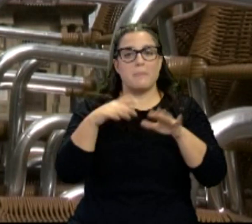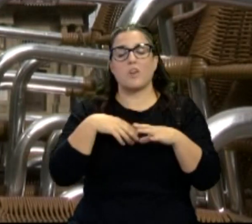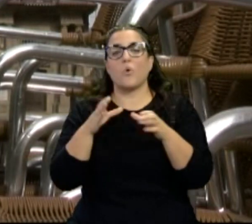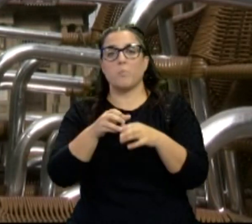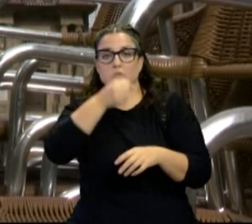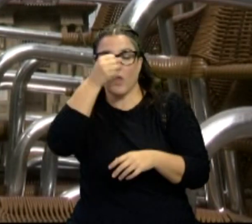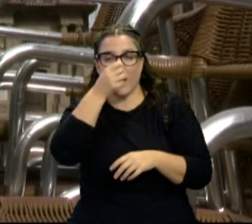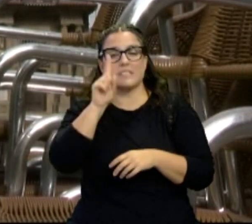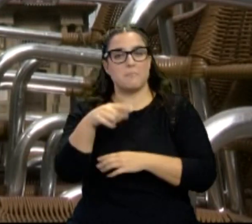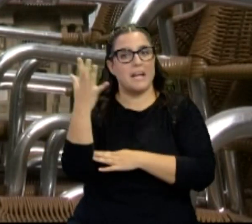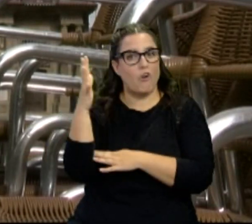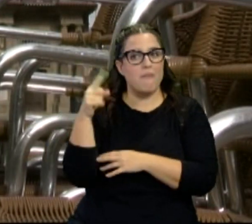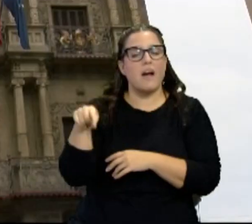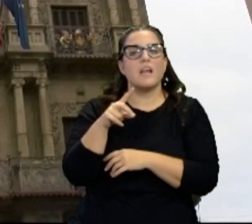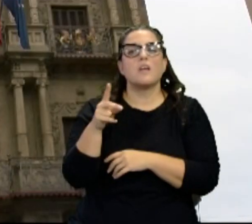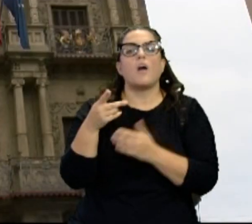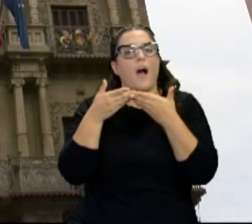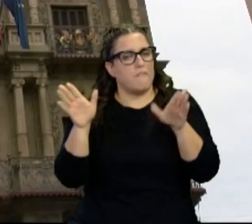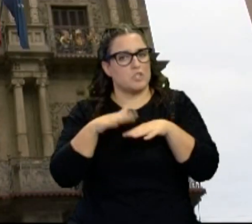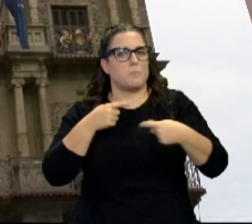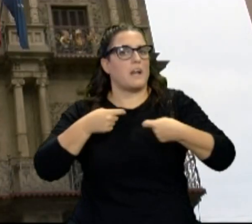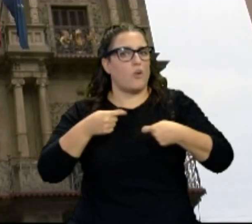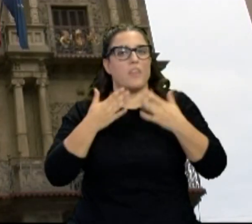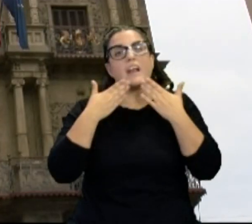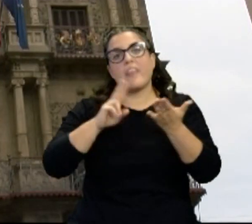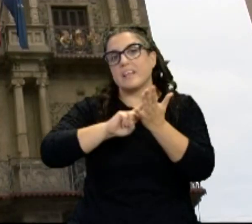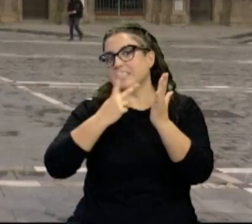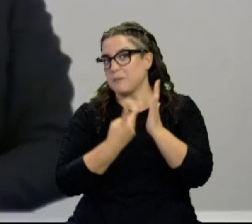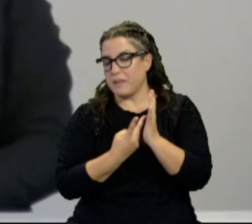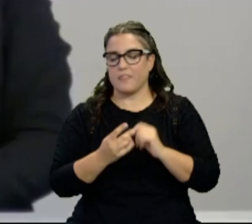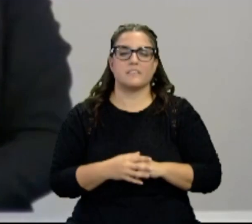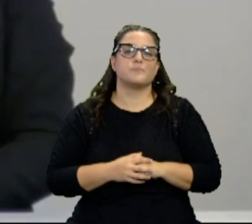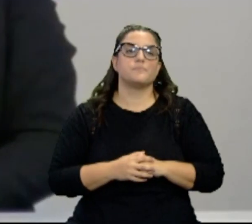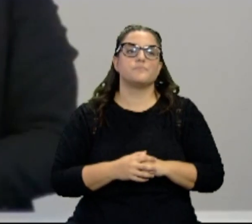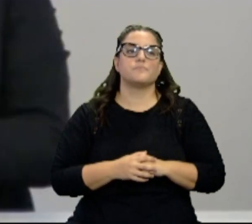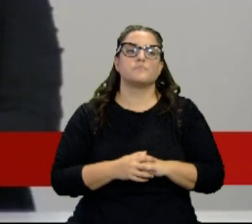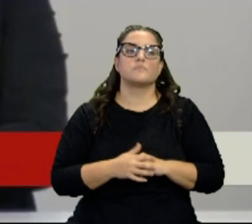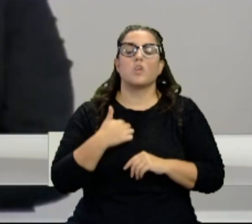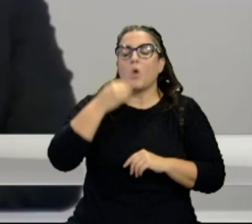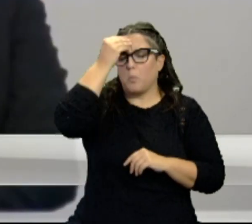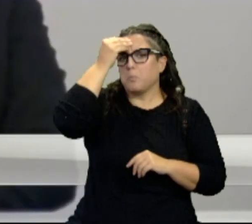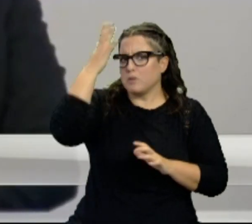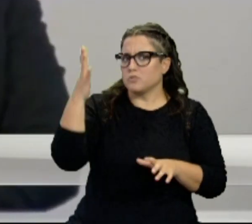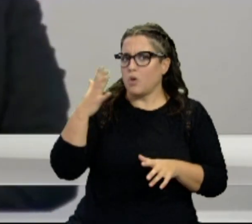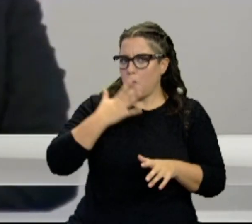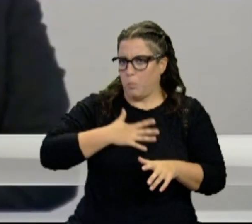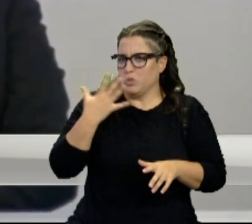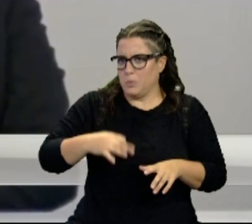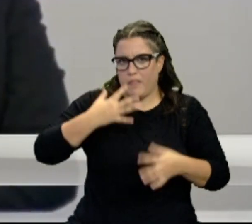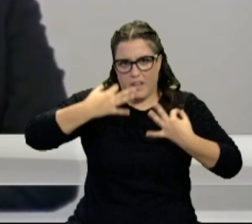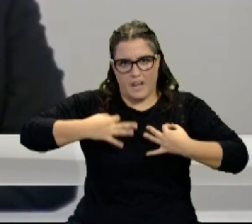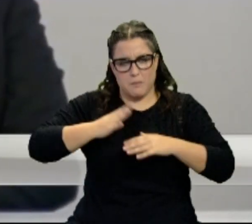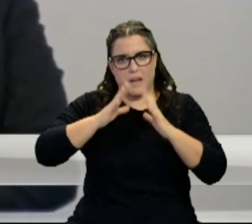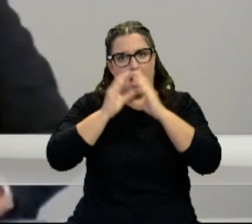Geroa Bai habrían mostrado su disposición a negociar a través de enmiendas. Yo creo que hay posibilidades reales de acordar